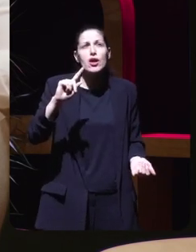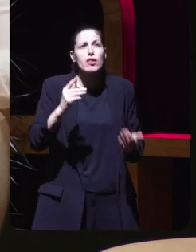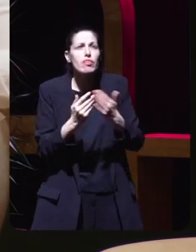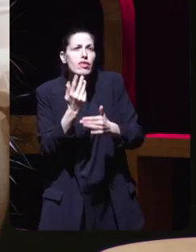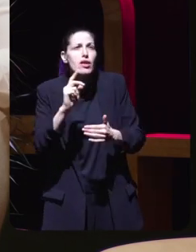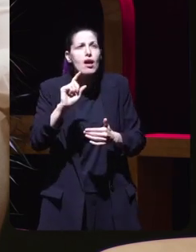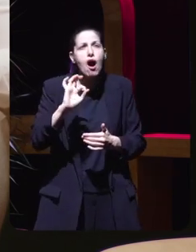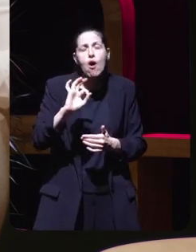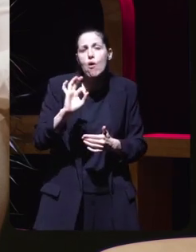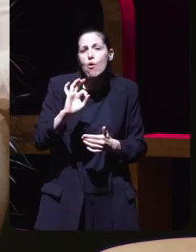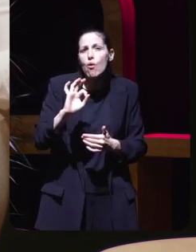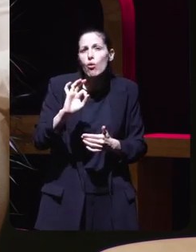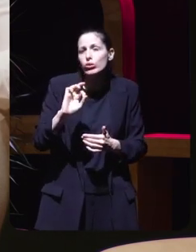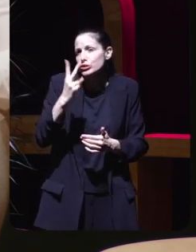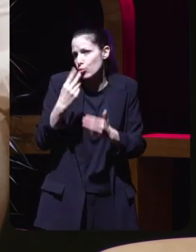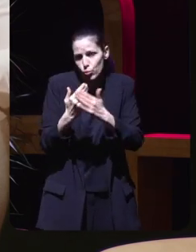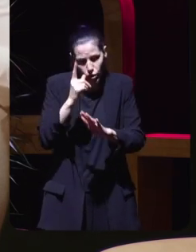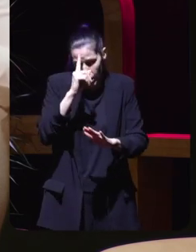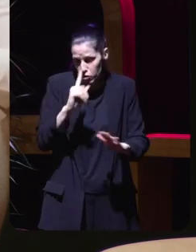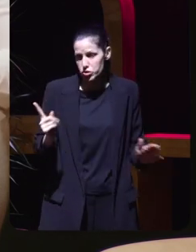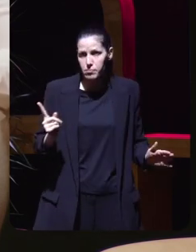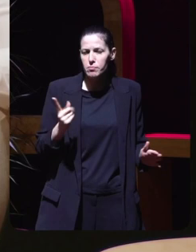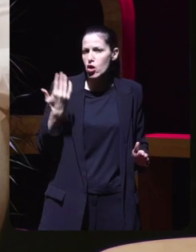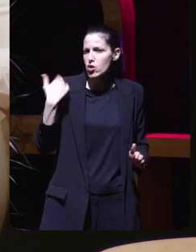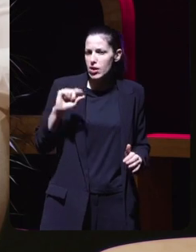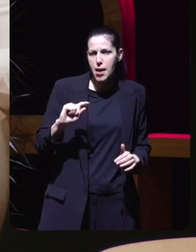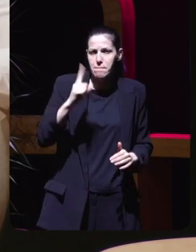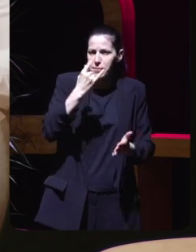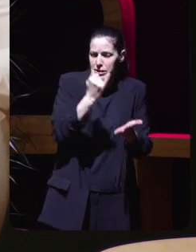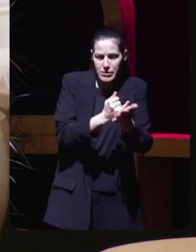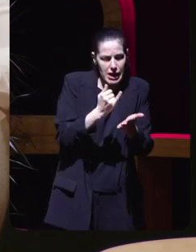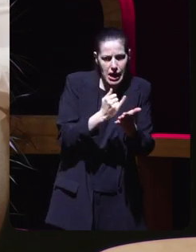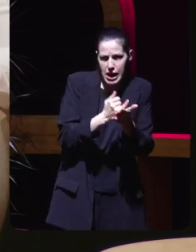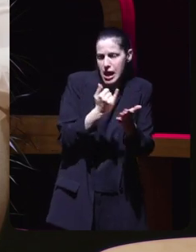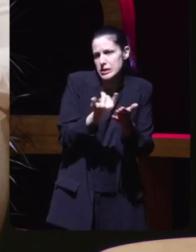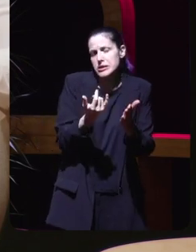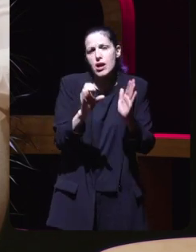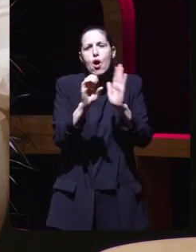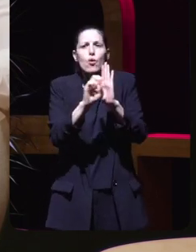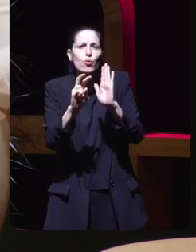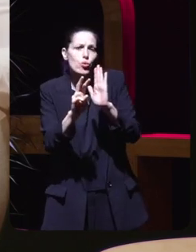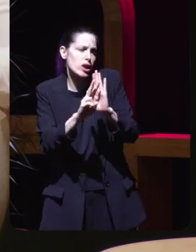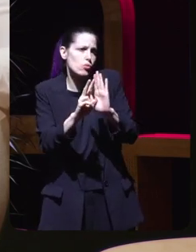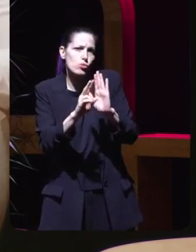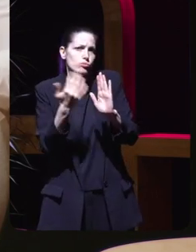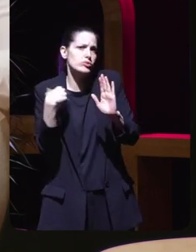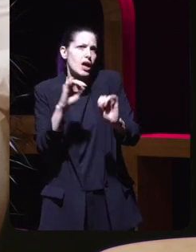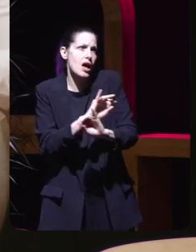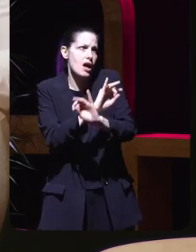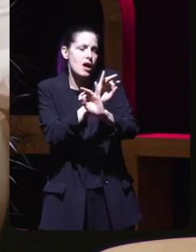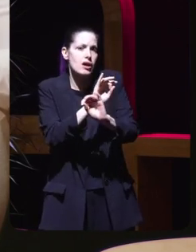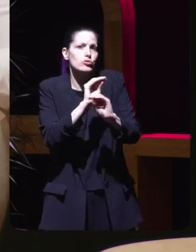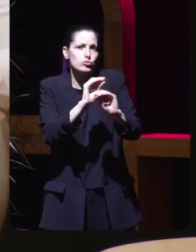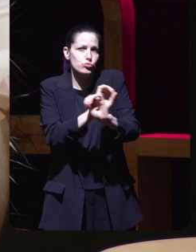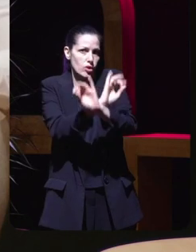fue un así nunca las primeras clases pues la maestra pues comentó unos gnomos su currículum era un currículum claro bastante indeseable no